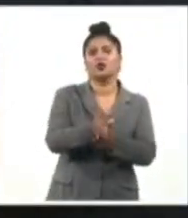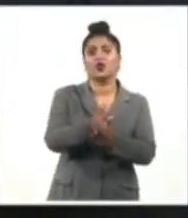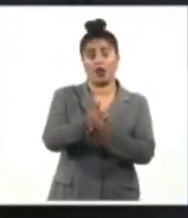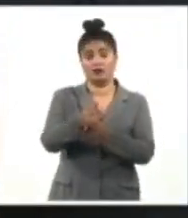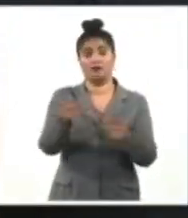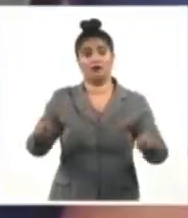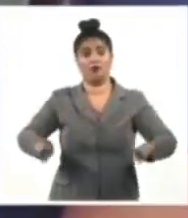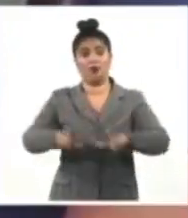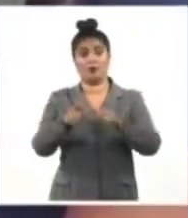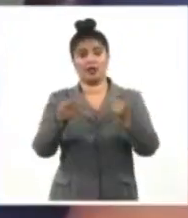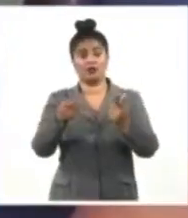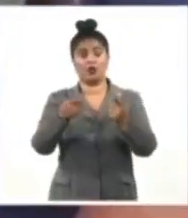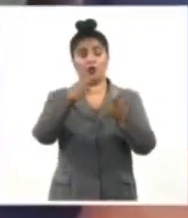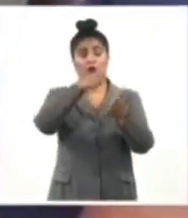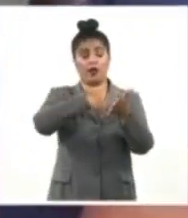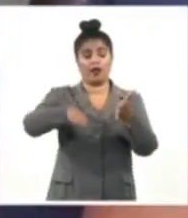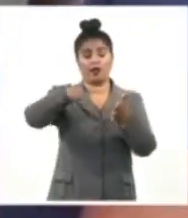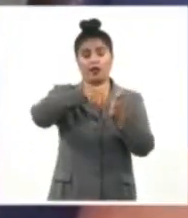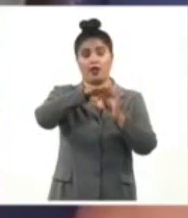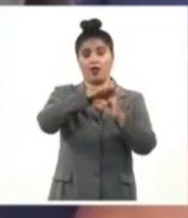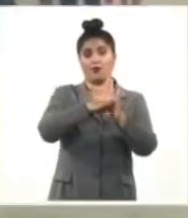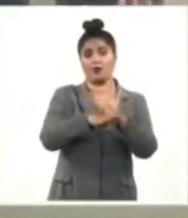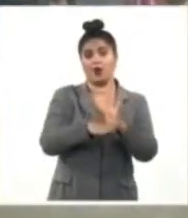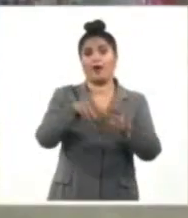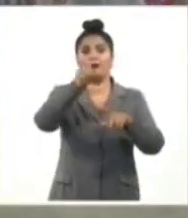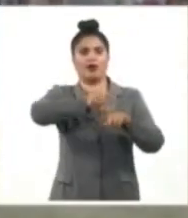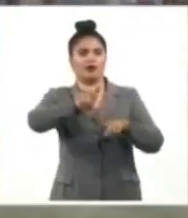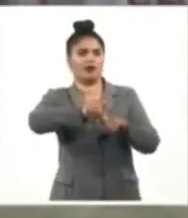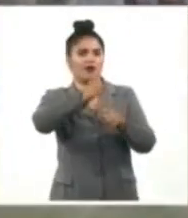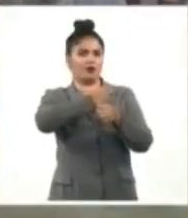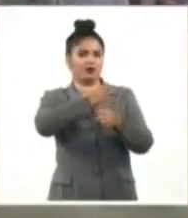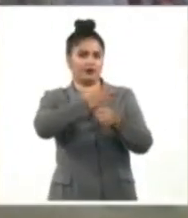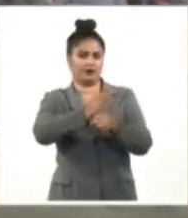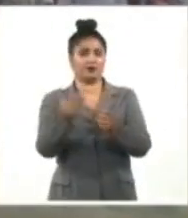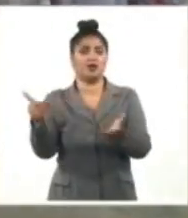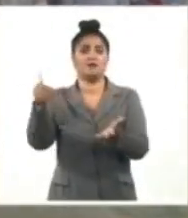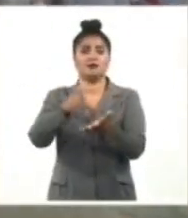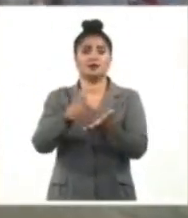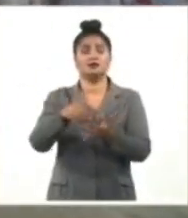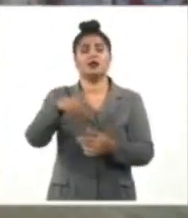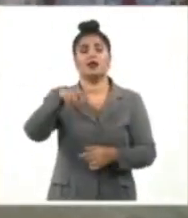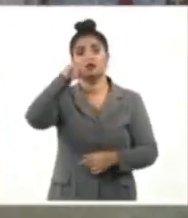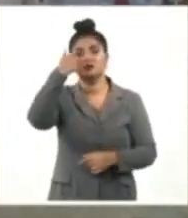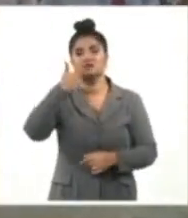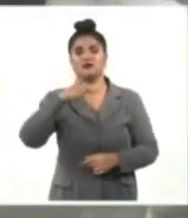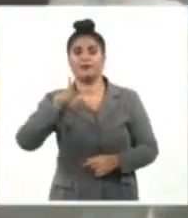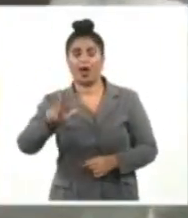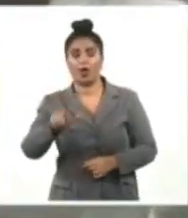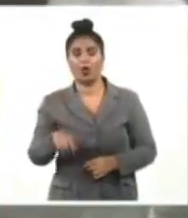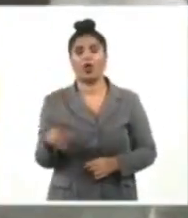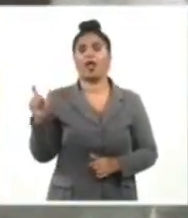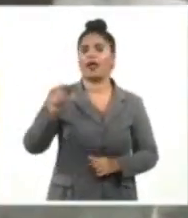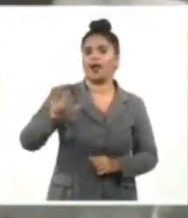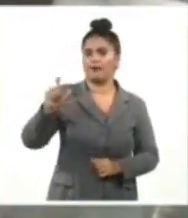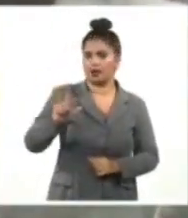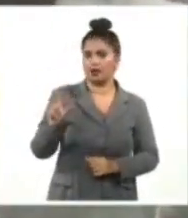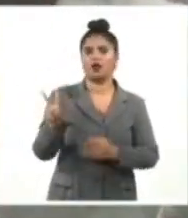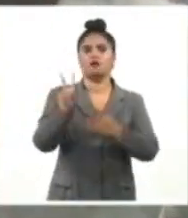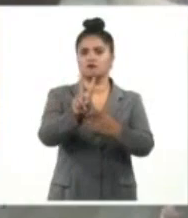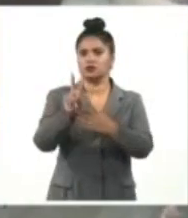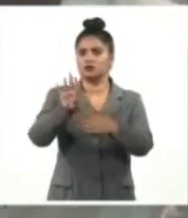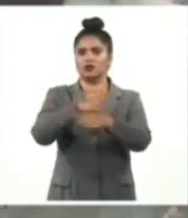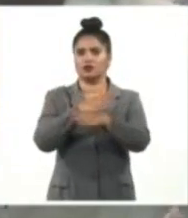y su estructura auxiliar dialogaron en centros gastronómicos de San Antonio del Sur, El Salvador y Caimanera. Se llegaron hasta las